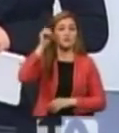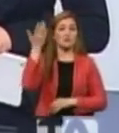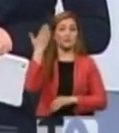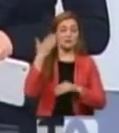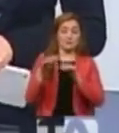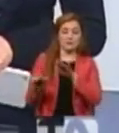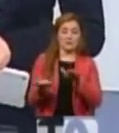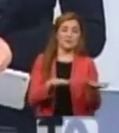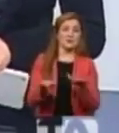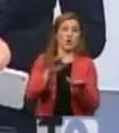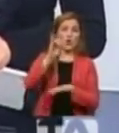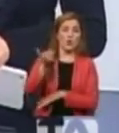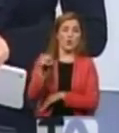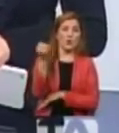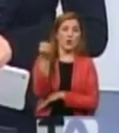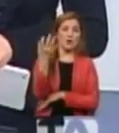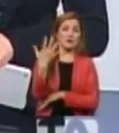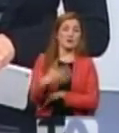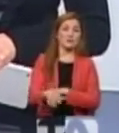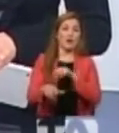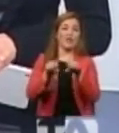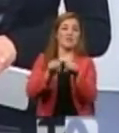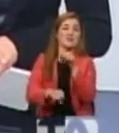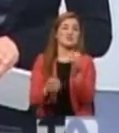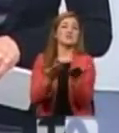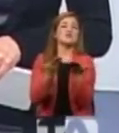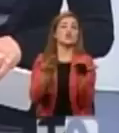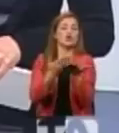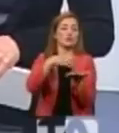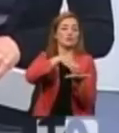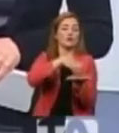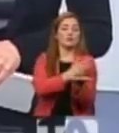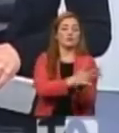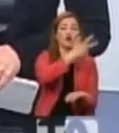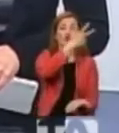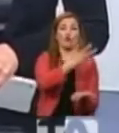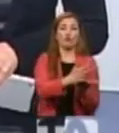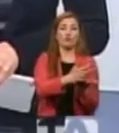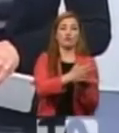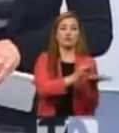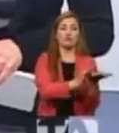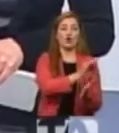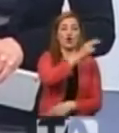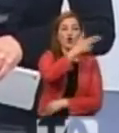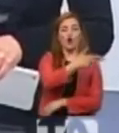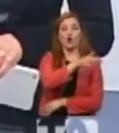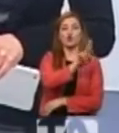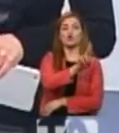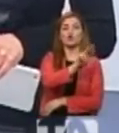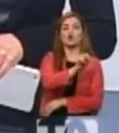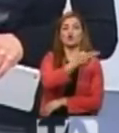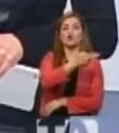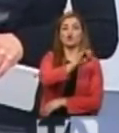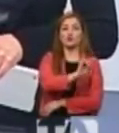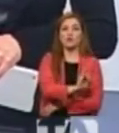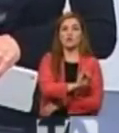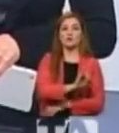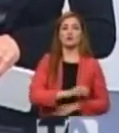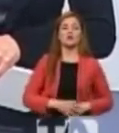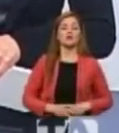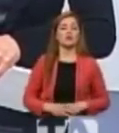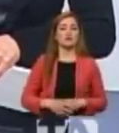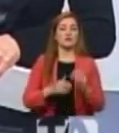que se registró el jueves pasado también dejó varios daños en el cantón Chunchi de la provincia de Chimborazo. La ministra de Gestión de